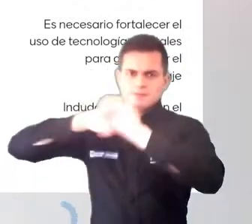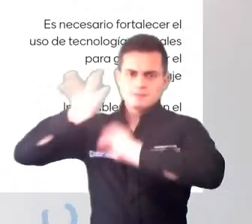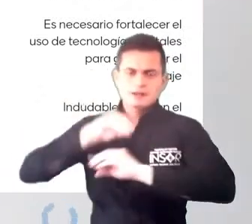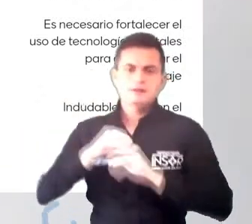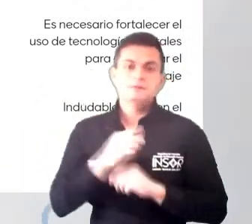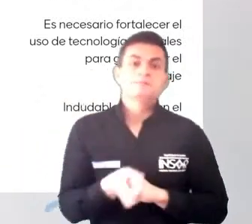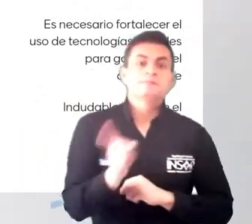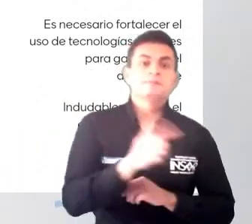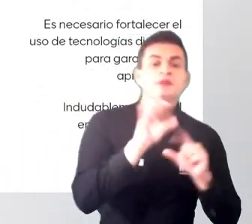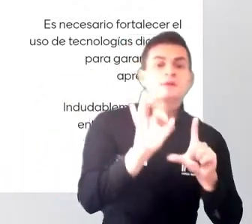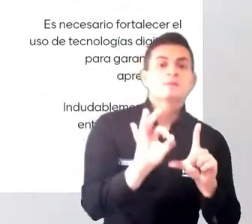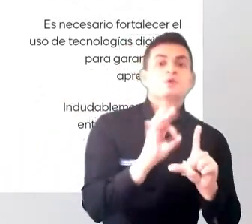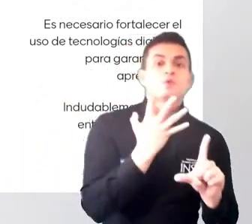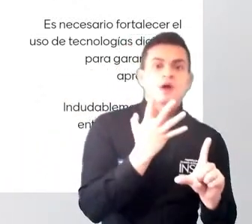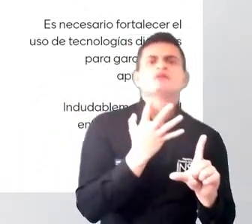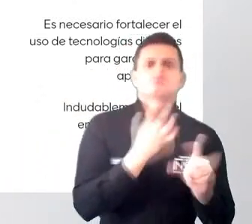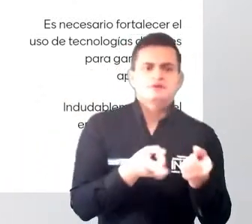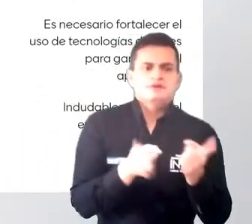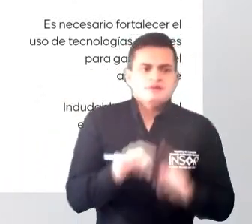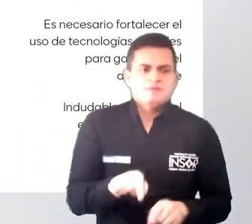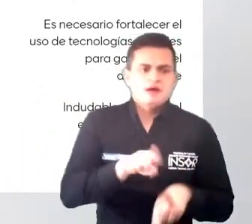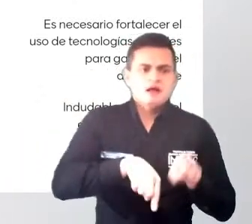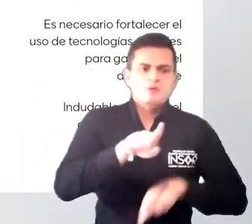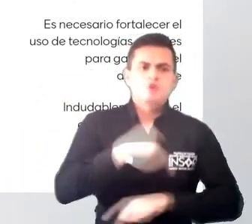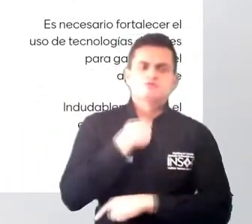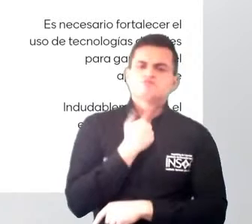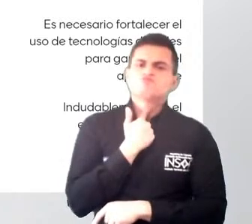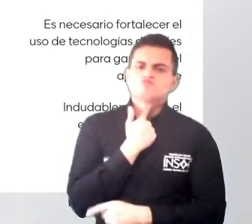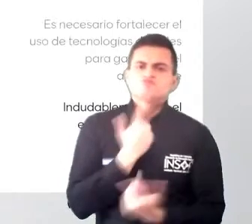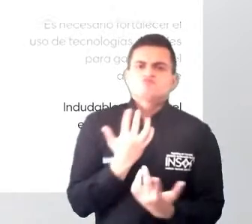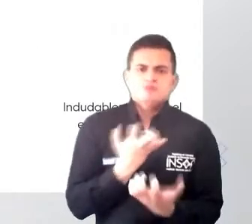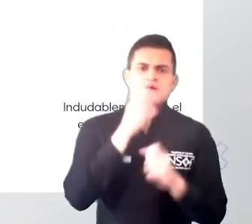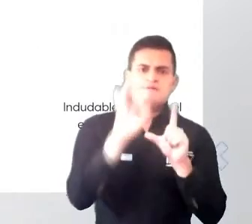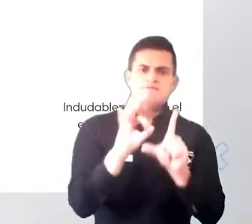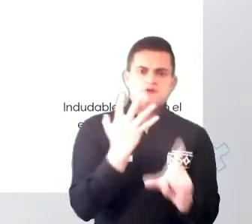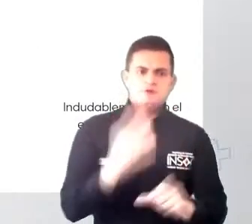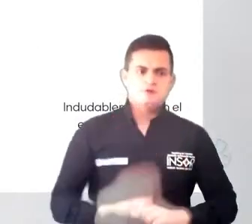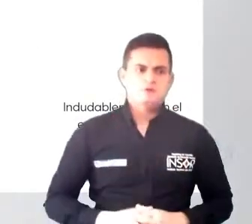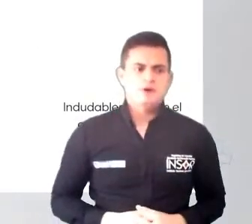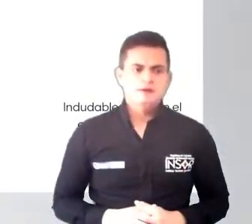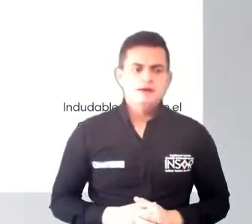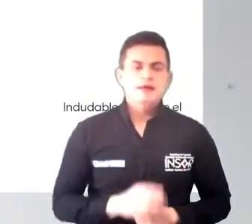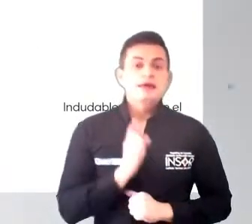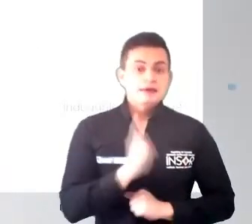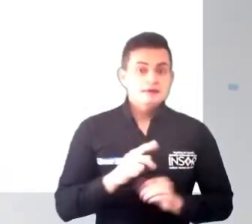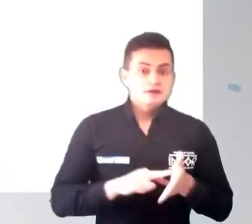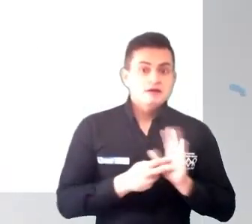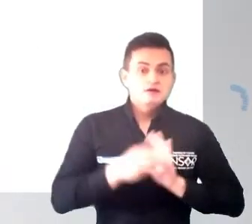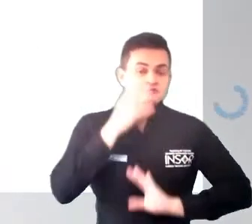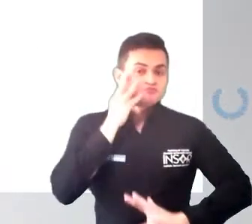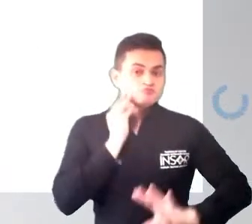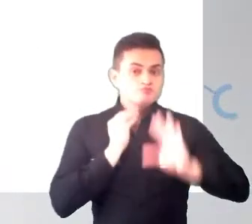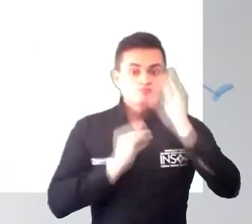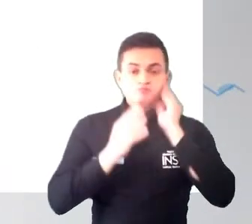respuestas a favor del aula virtual. Las experiencias de cada quien como que van dando